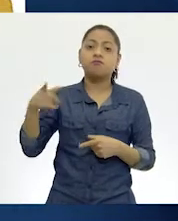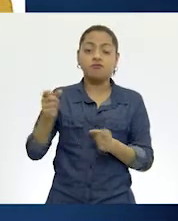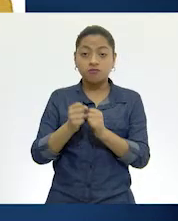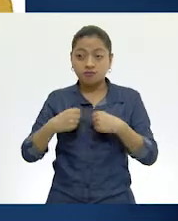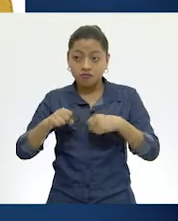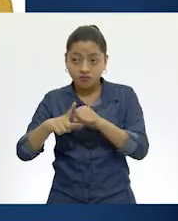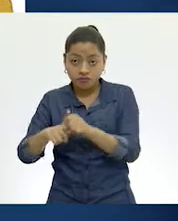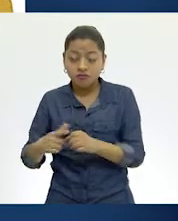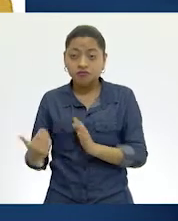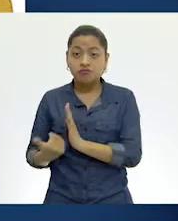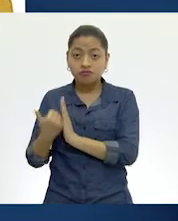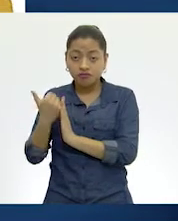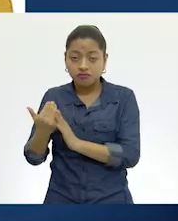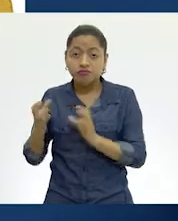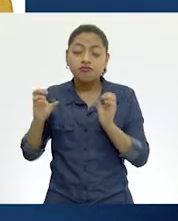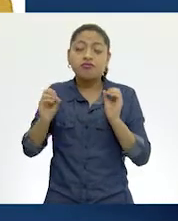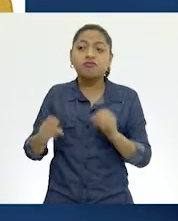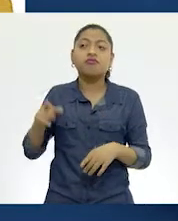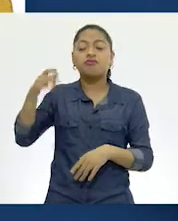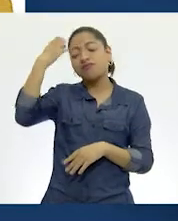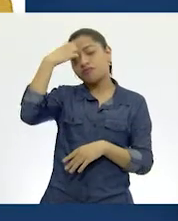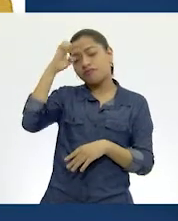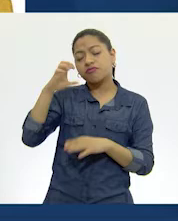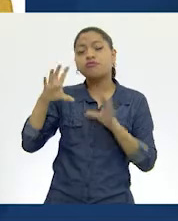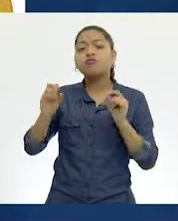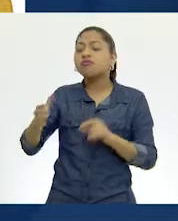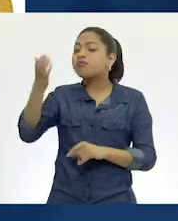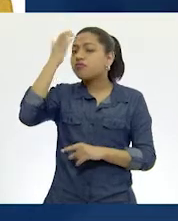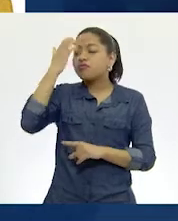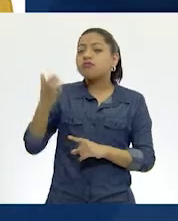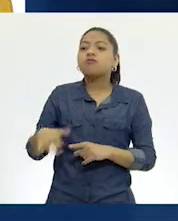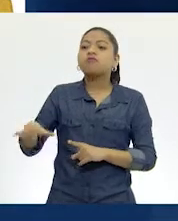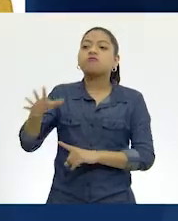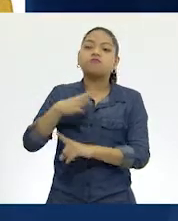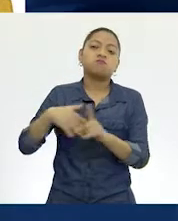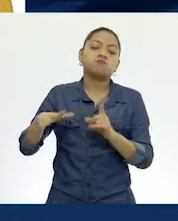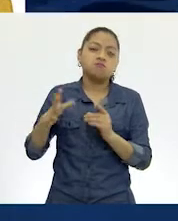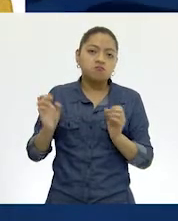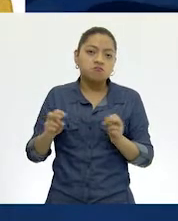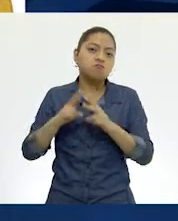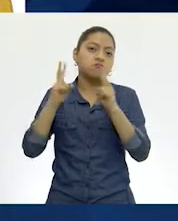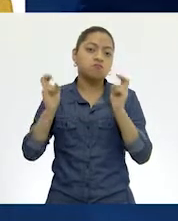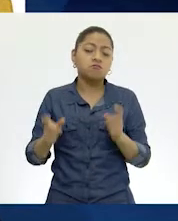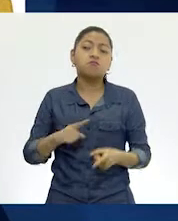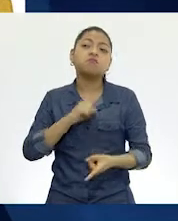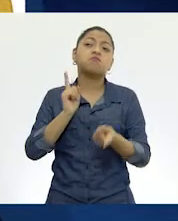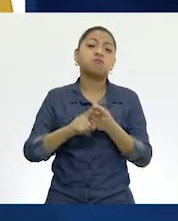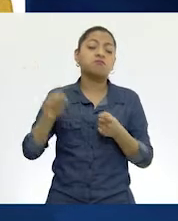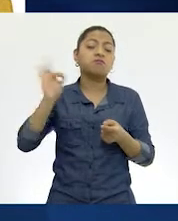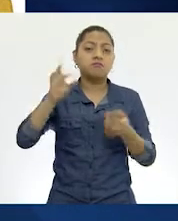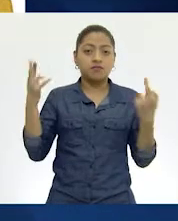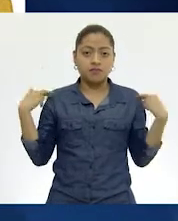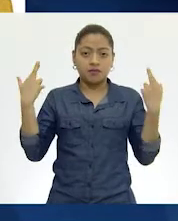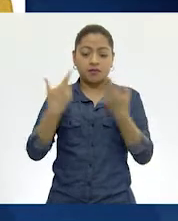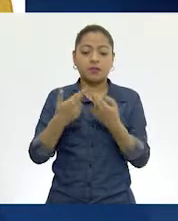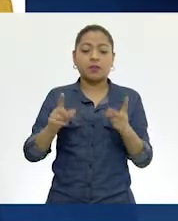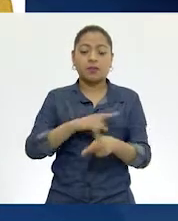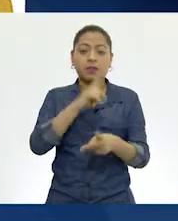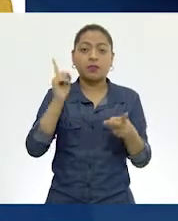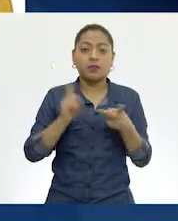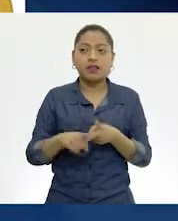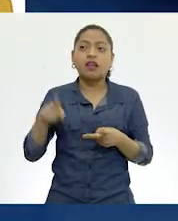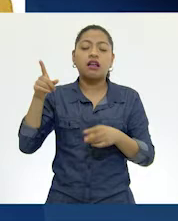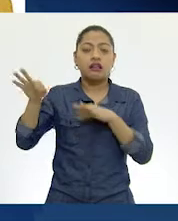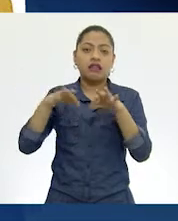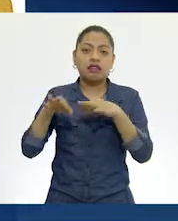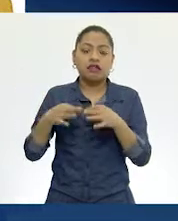su experiencia o por el conocimiento que tenga sobre el tema. Puede ser un maestro, un funcionario,